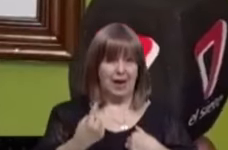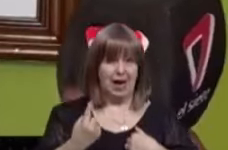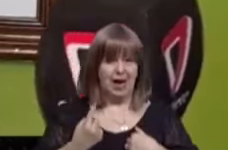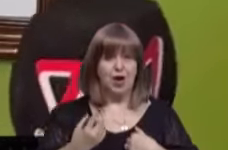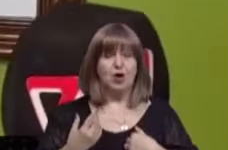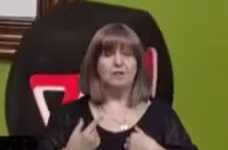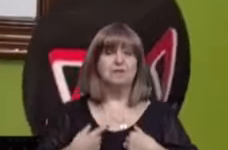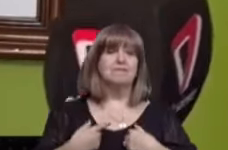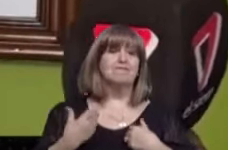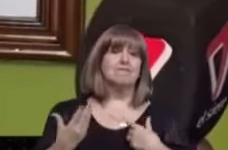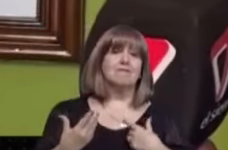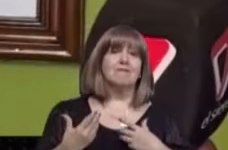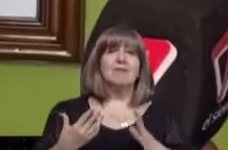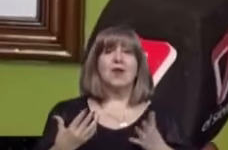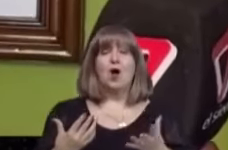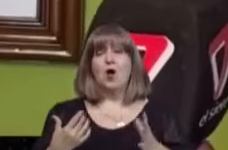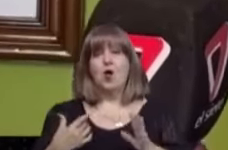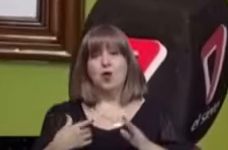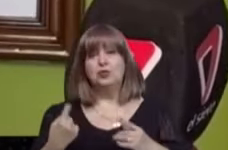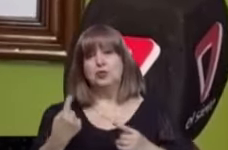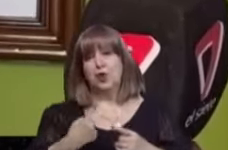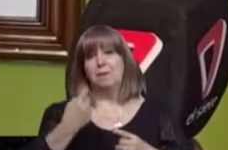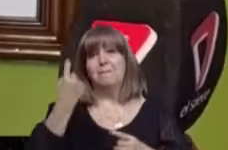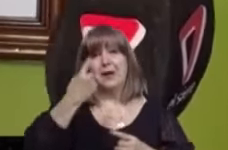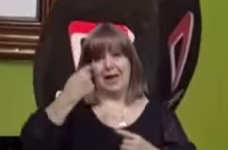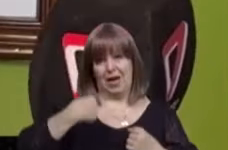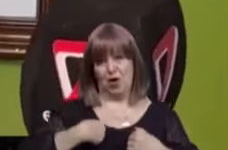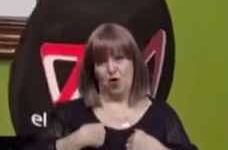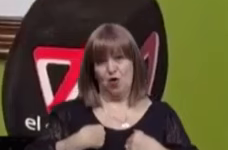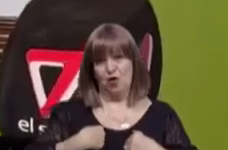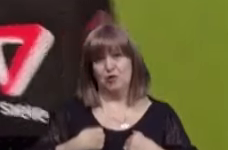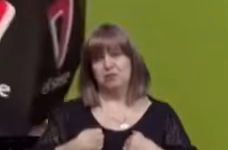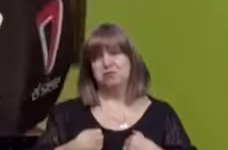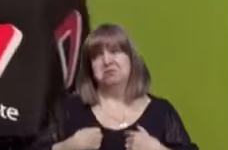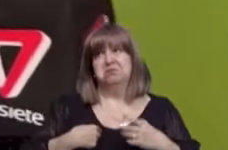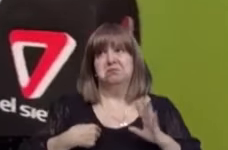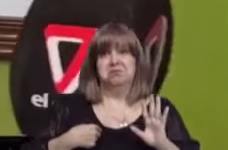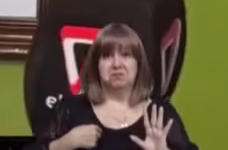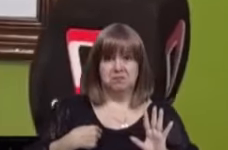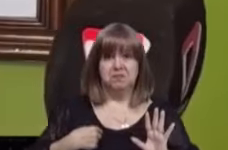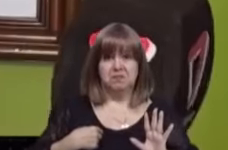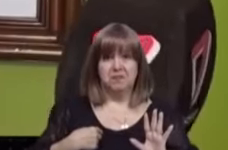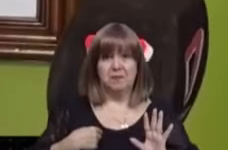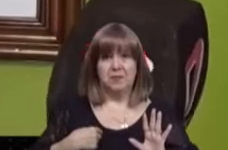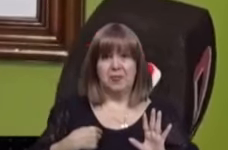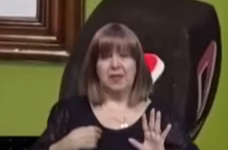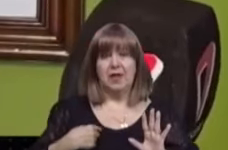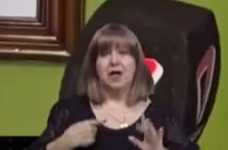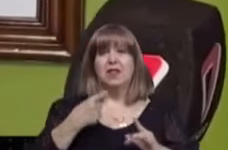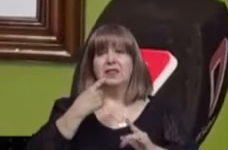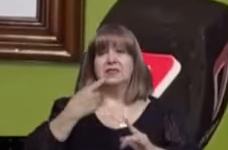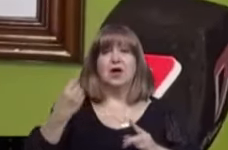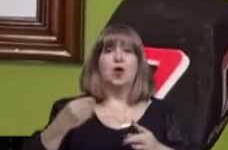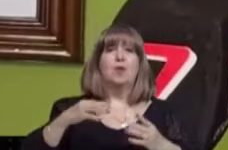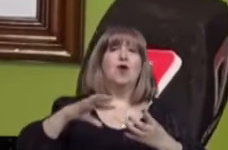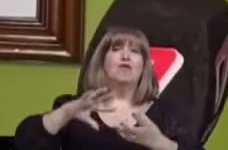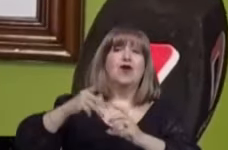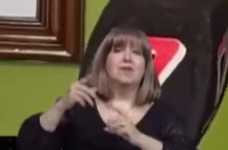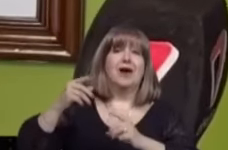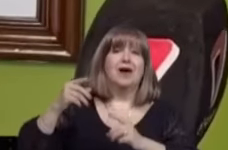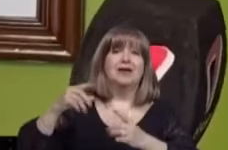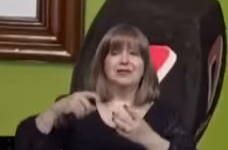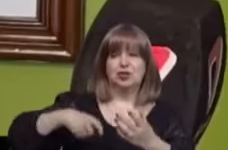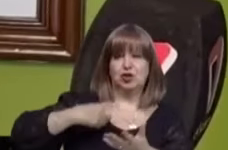en realidad no tengas hijos, que te priorices. Y también puede ser el nuevo mandato social. Bueno. En esa circunstancia, ¿cómo sería y